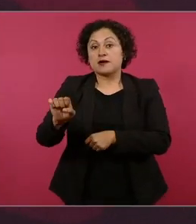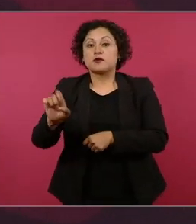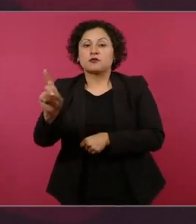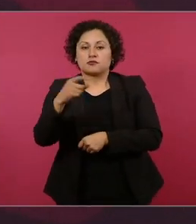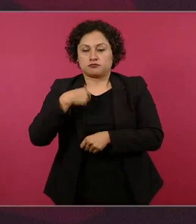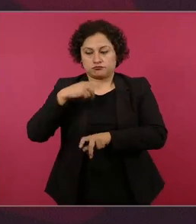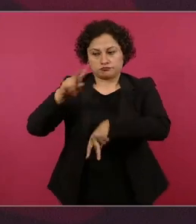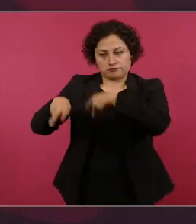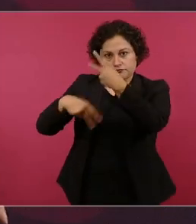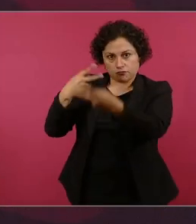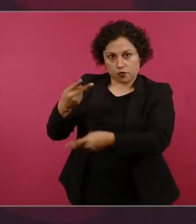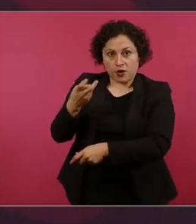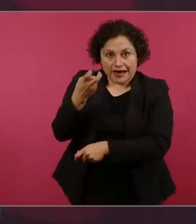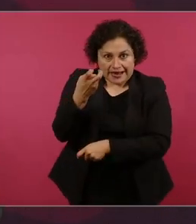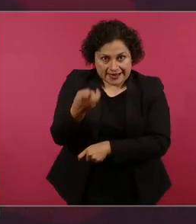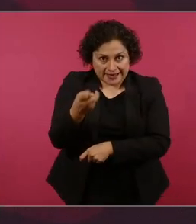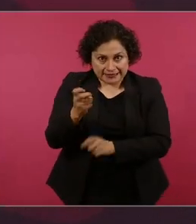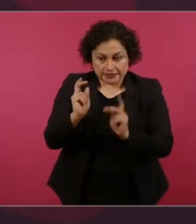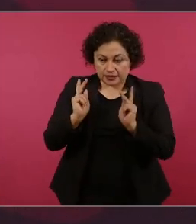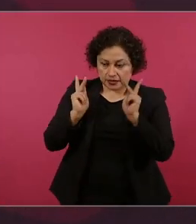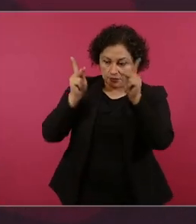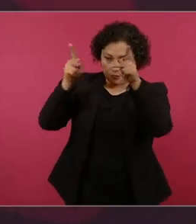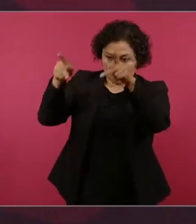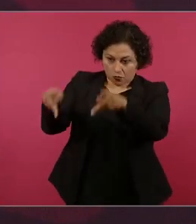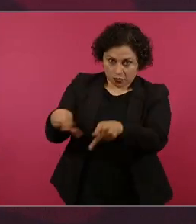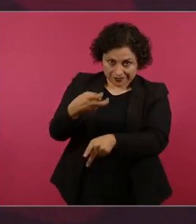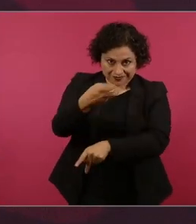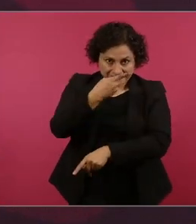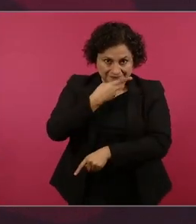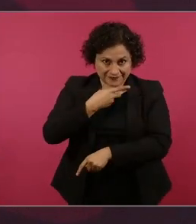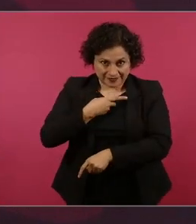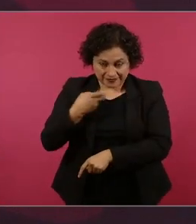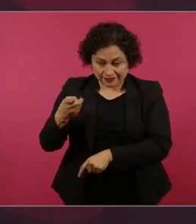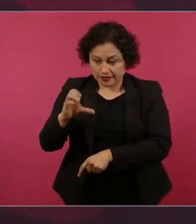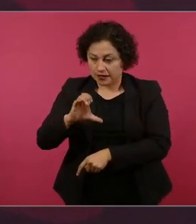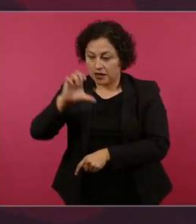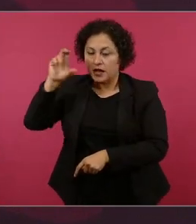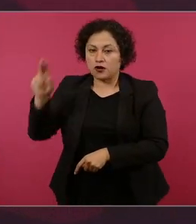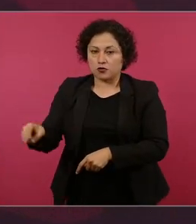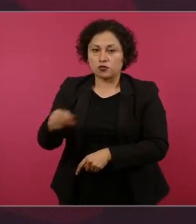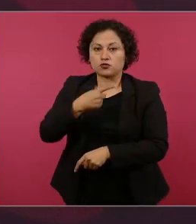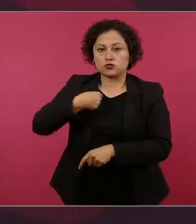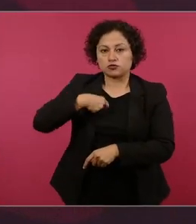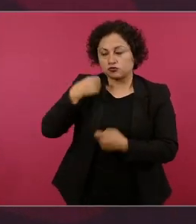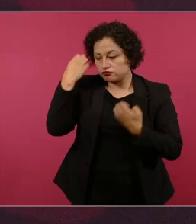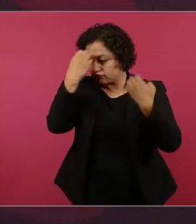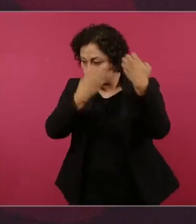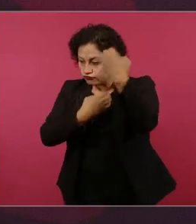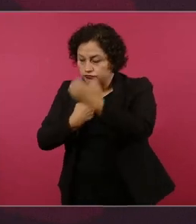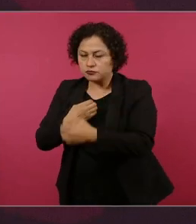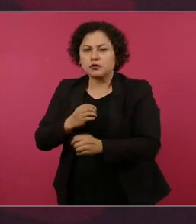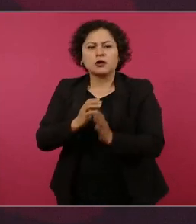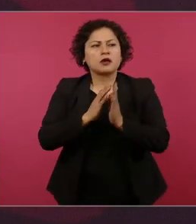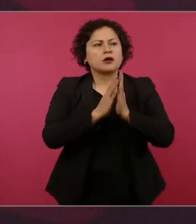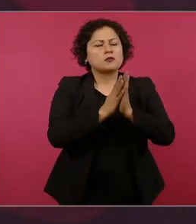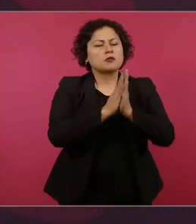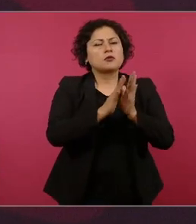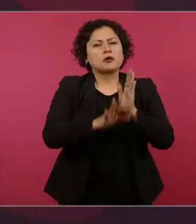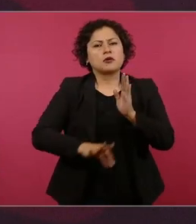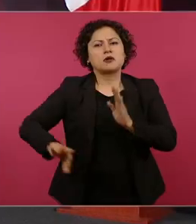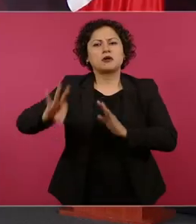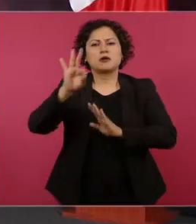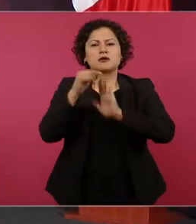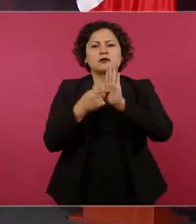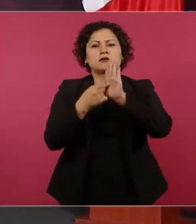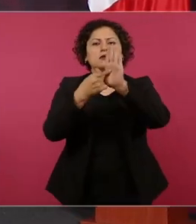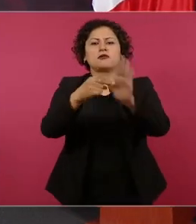evaluar es la del puente este de Cancún no p no pones la la foto del